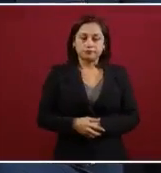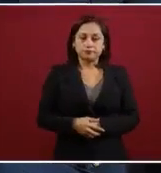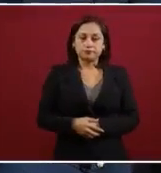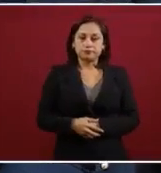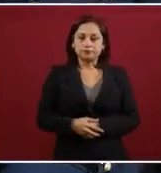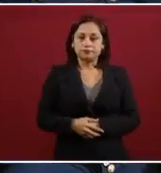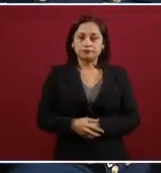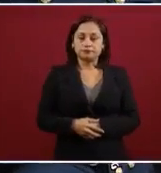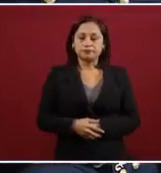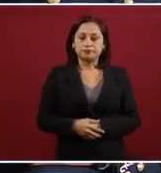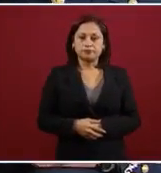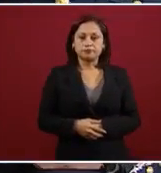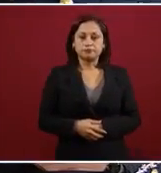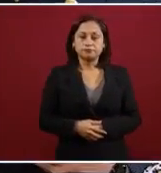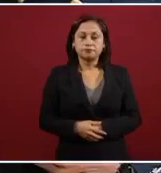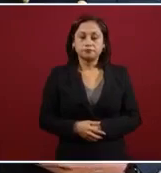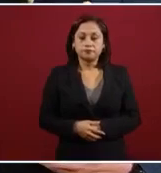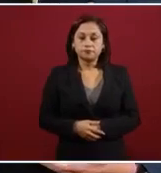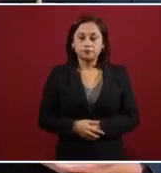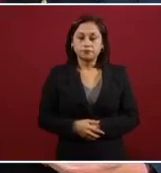y